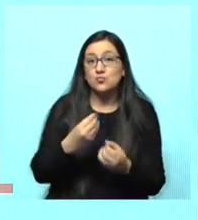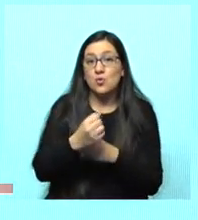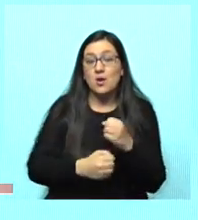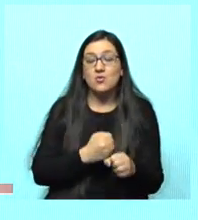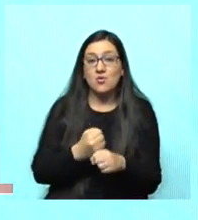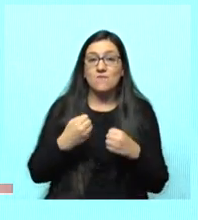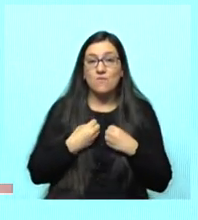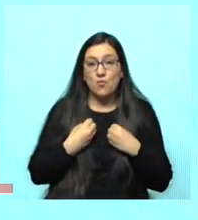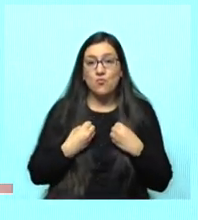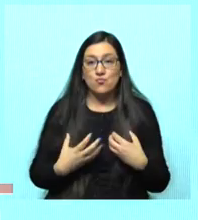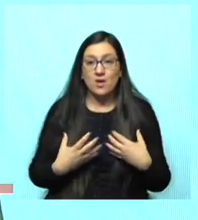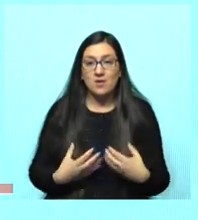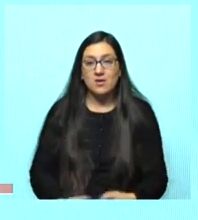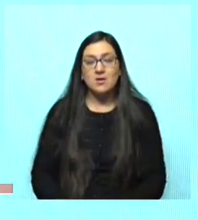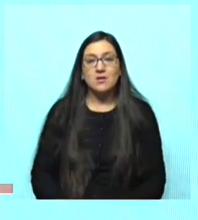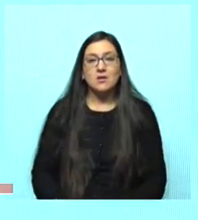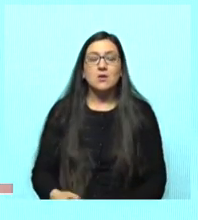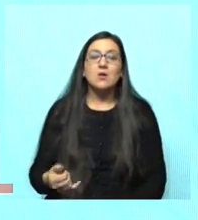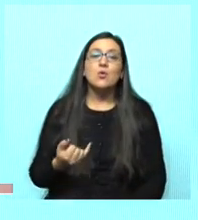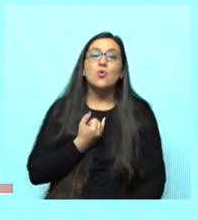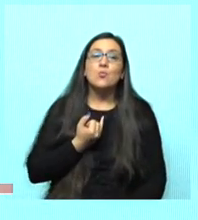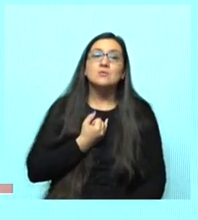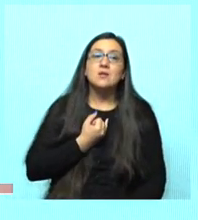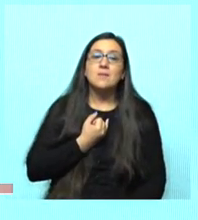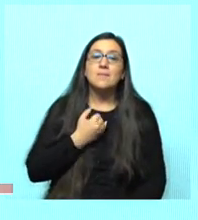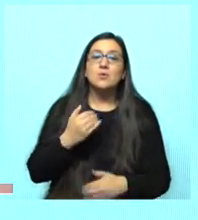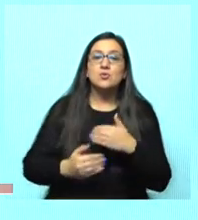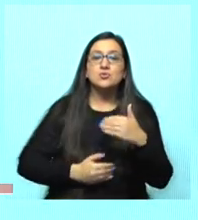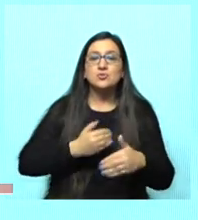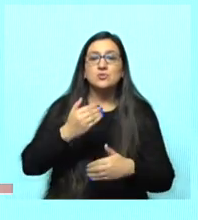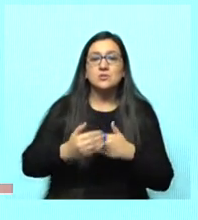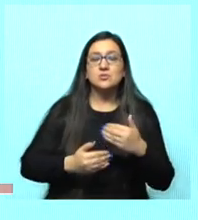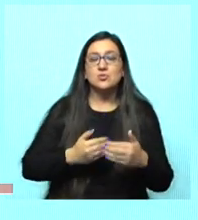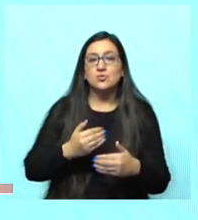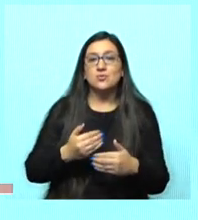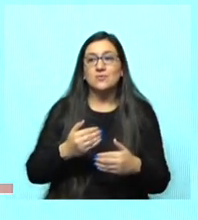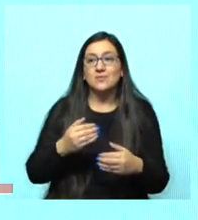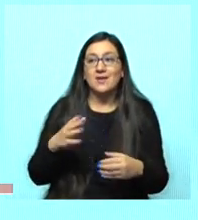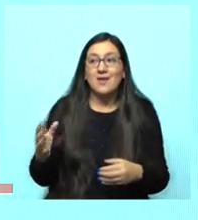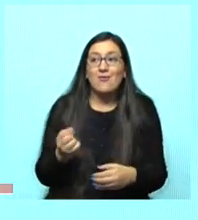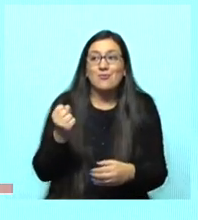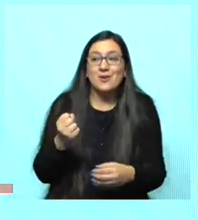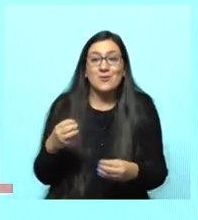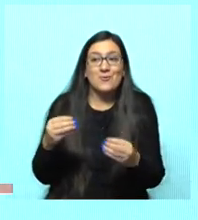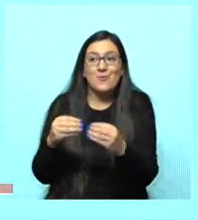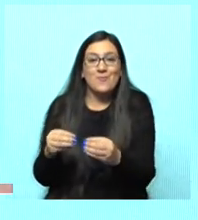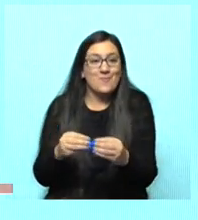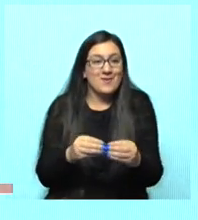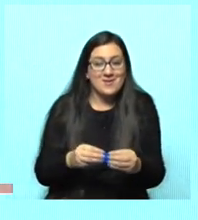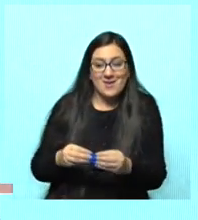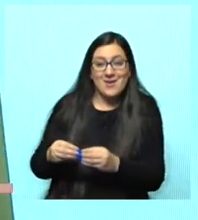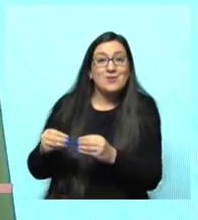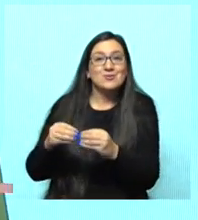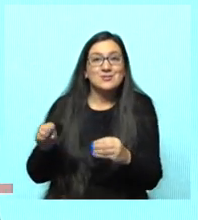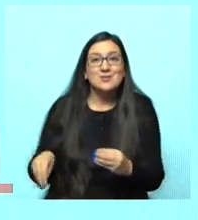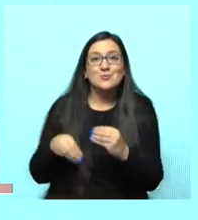voluntaria de la campaña, ¿cómo ha sido el proceso de ir encontrando socios, adeptos, compañeros que se